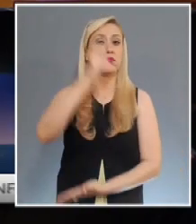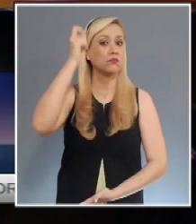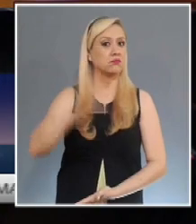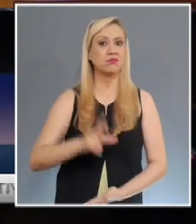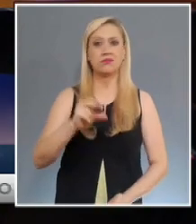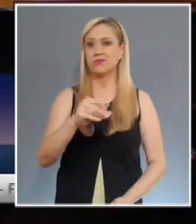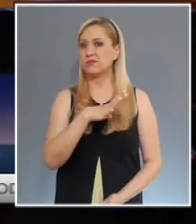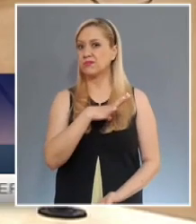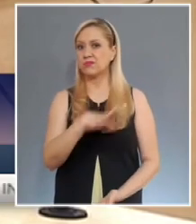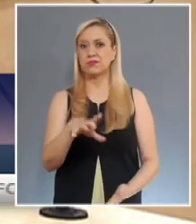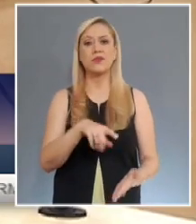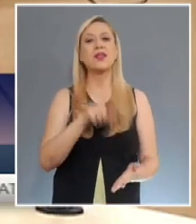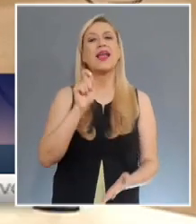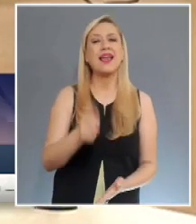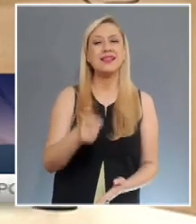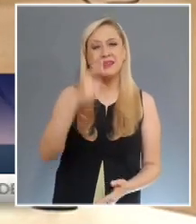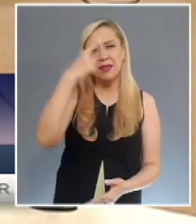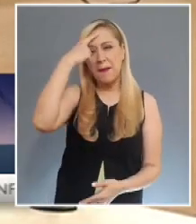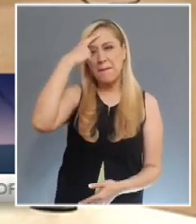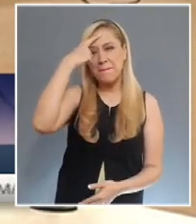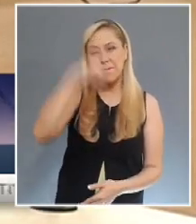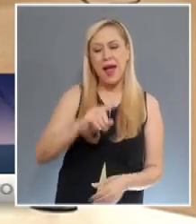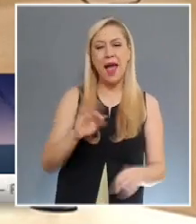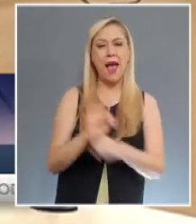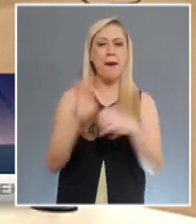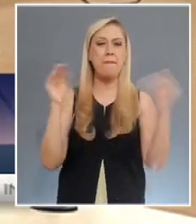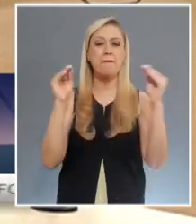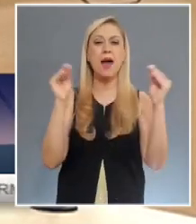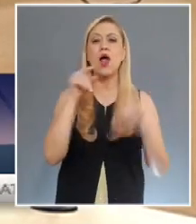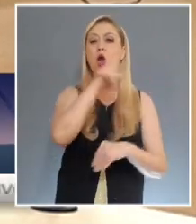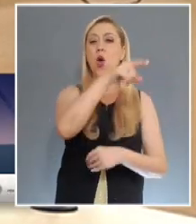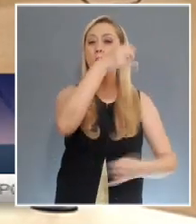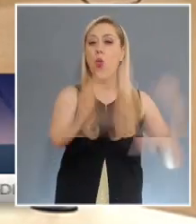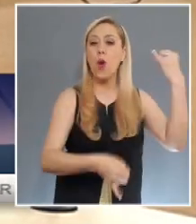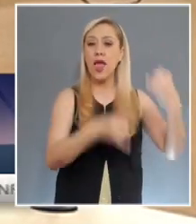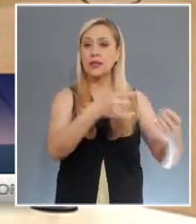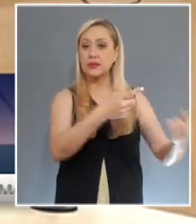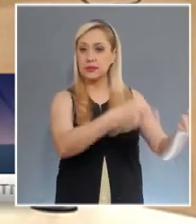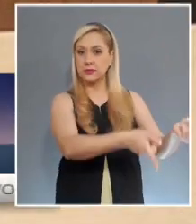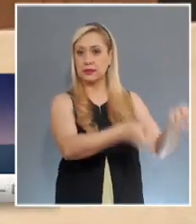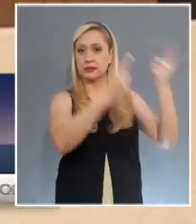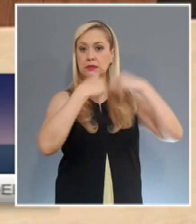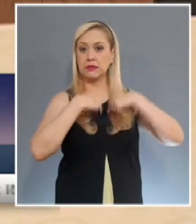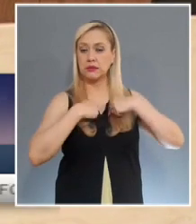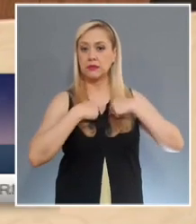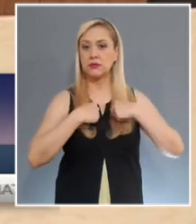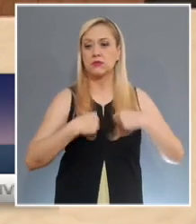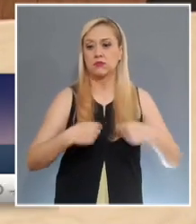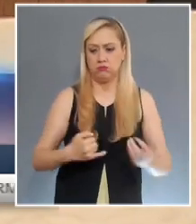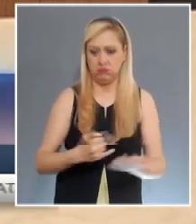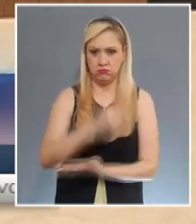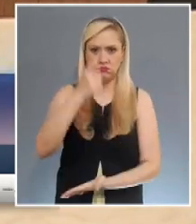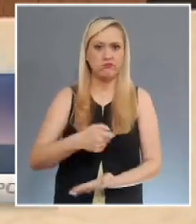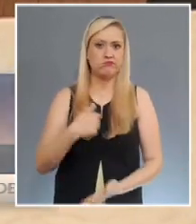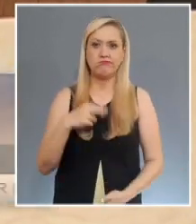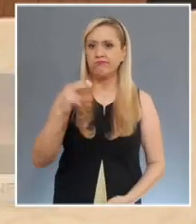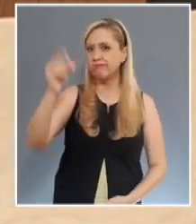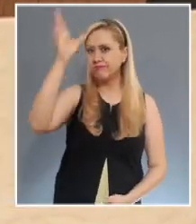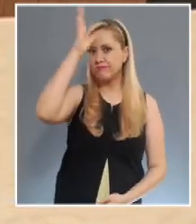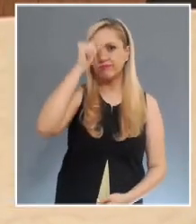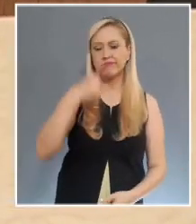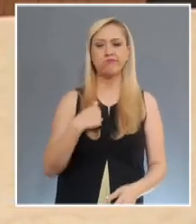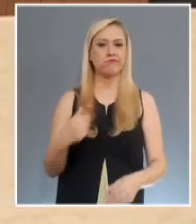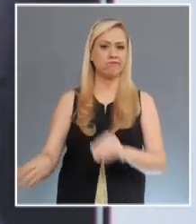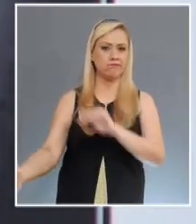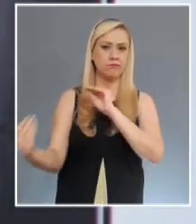procedimiento abreviado solo podrá revisar posibles violaciones a los requisitos que se deben cumplir para dar paso a esta